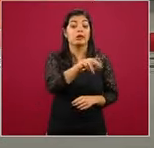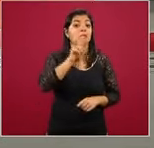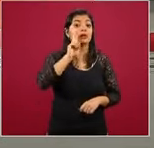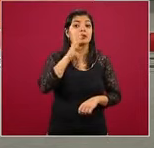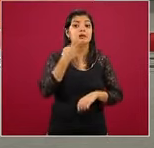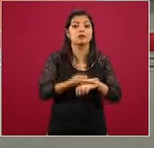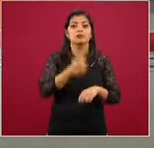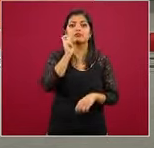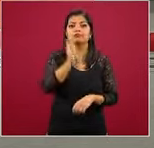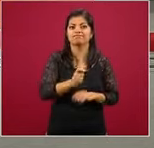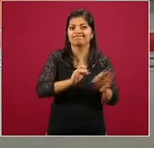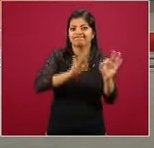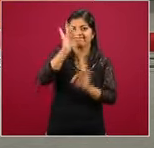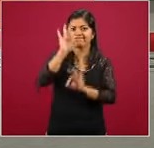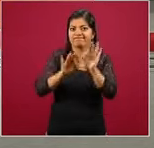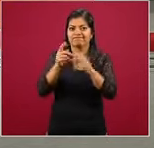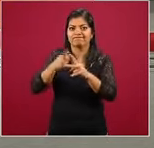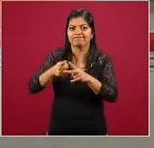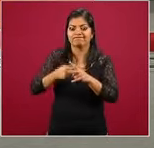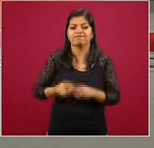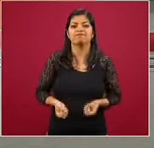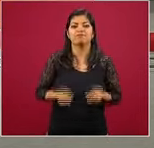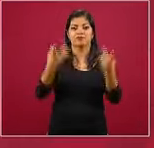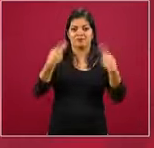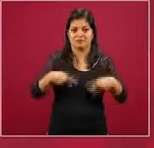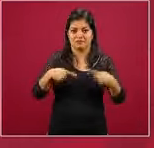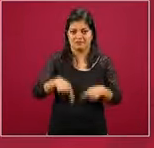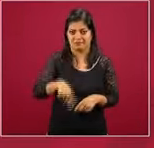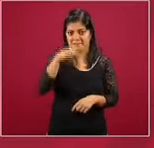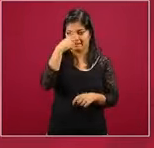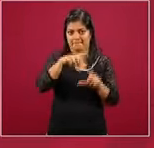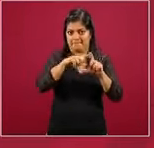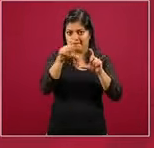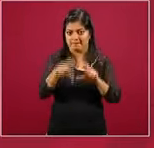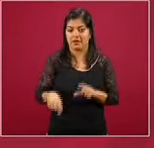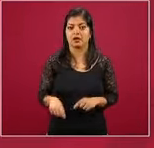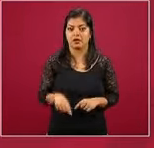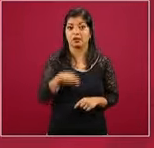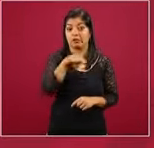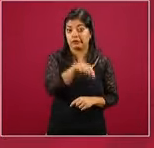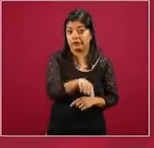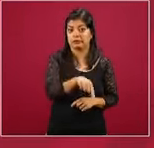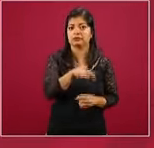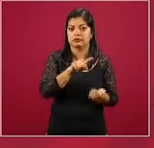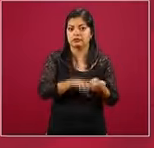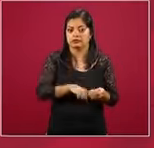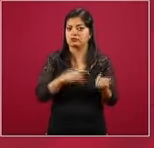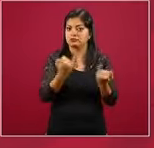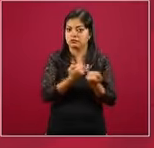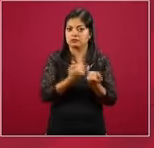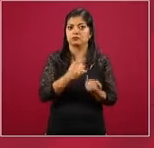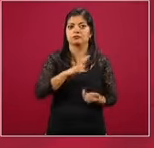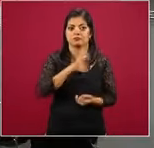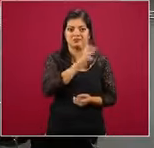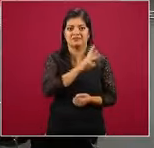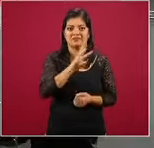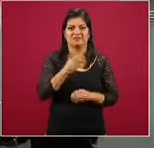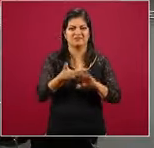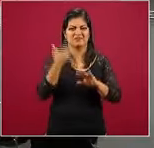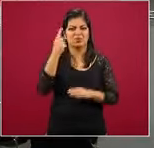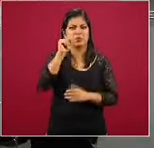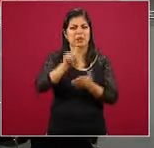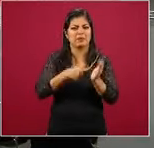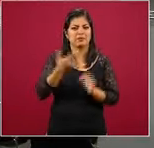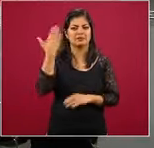las estadísticas vitales del país, puso a disposición también un portal, lo presentamos ya de manera breve una vez